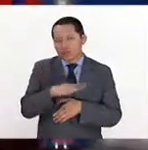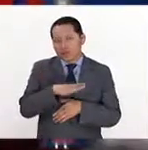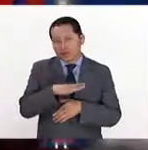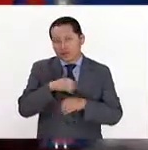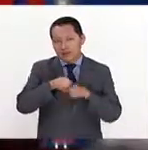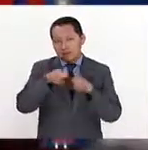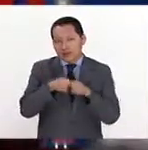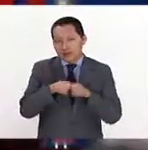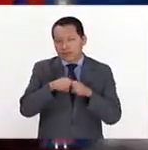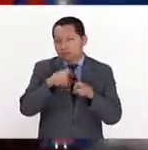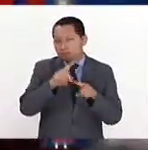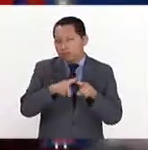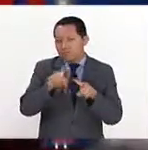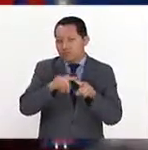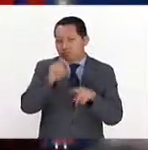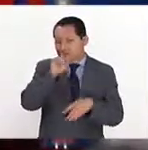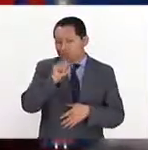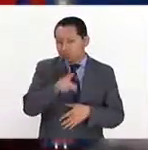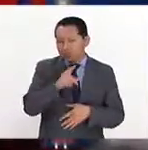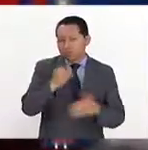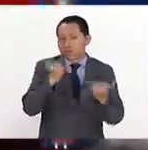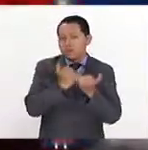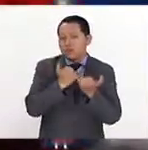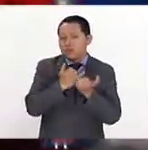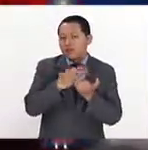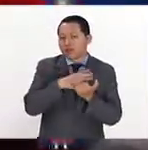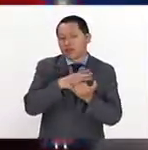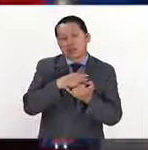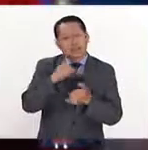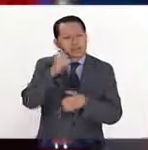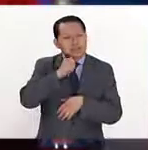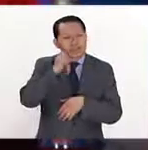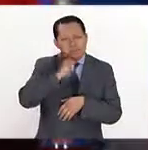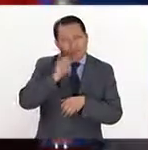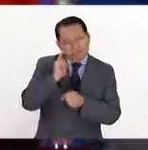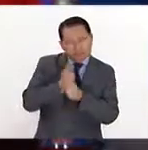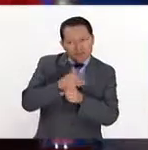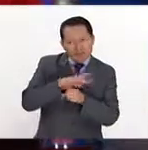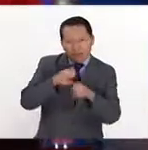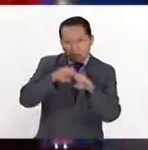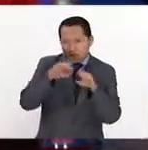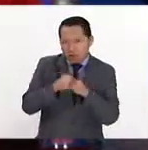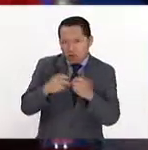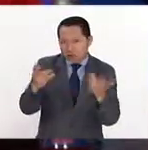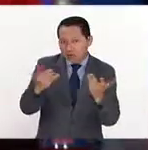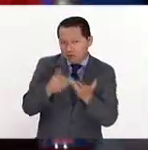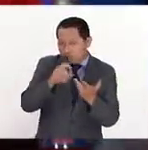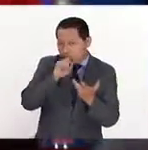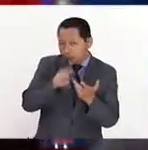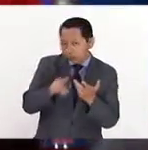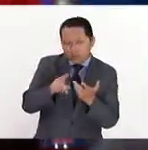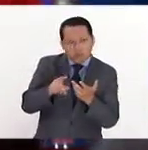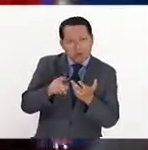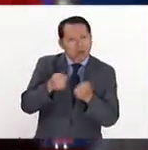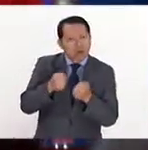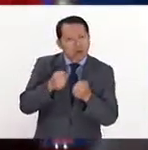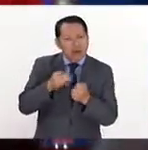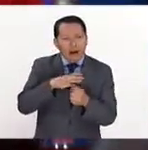selección, y su sello se nota en los equipos en los que ha estado, equipos con muy